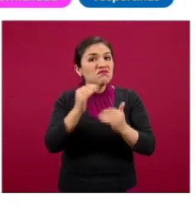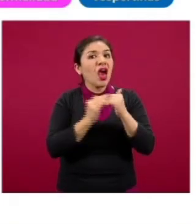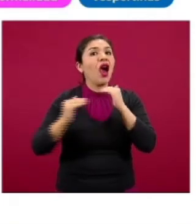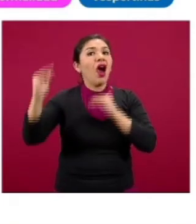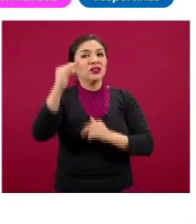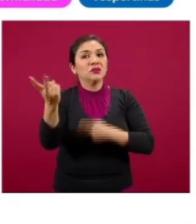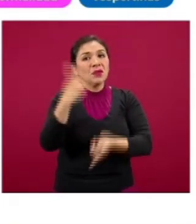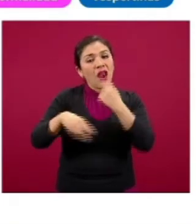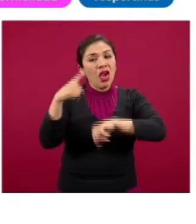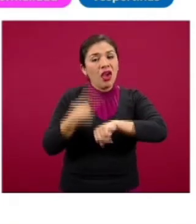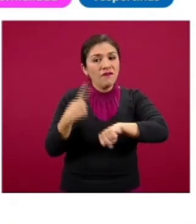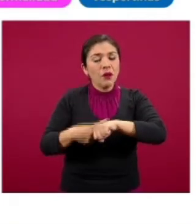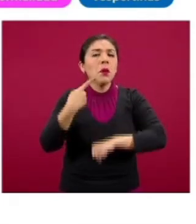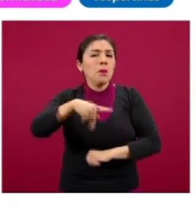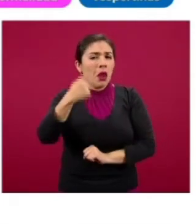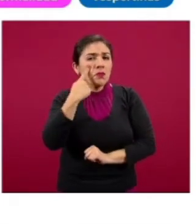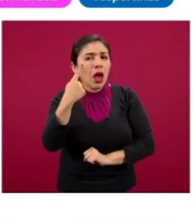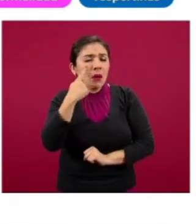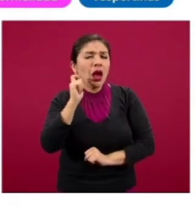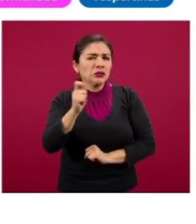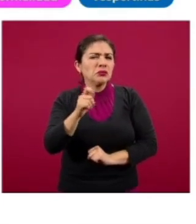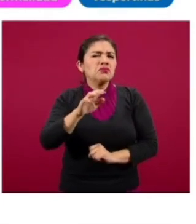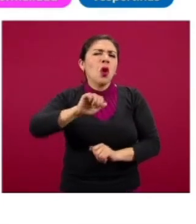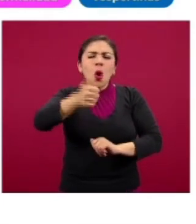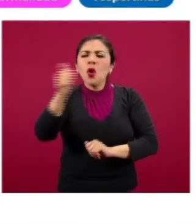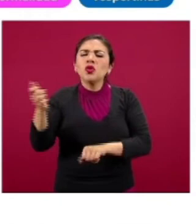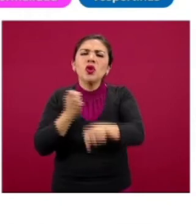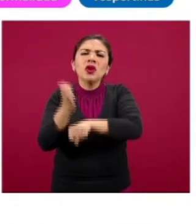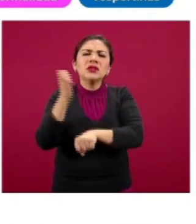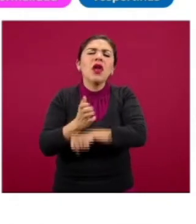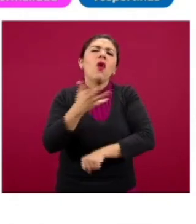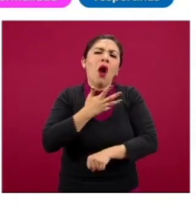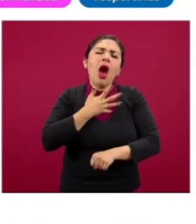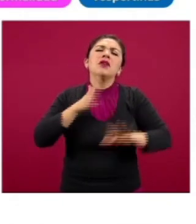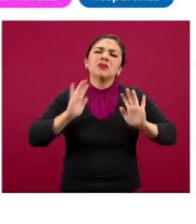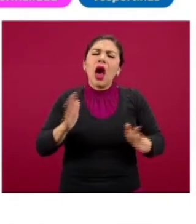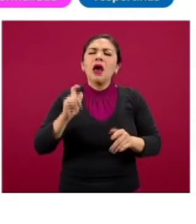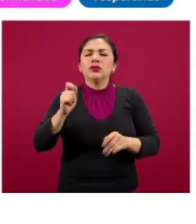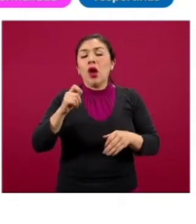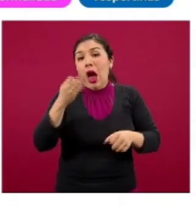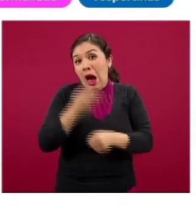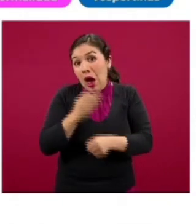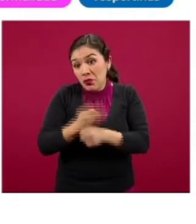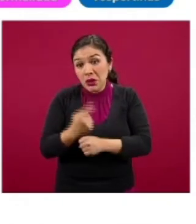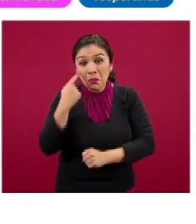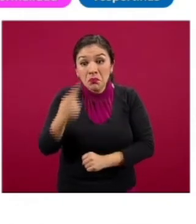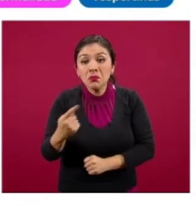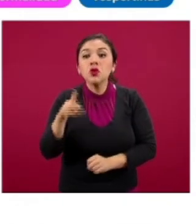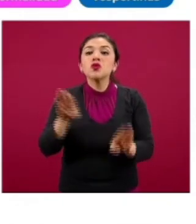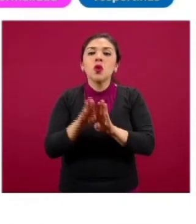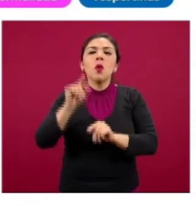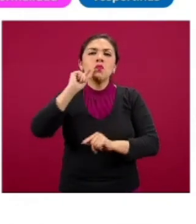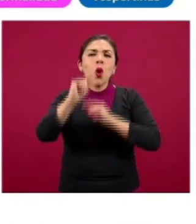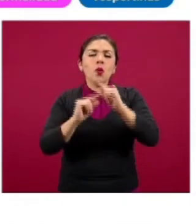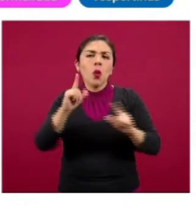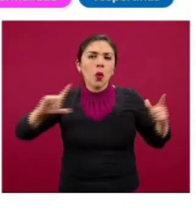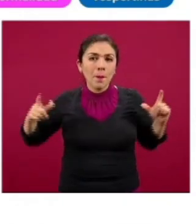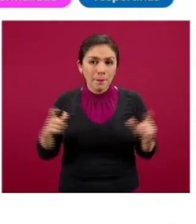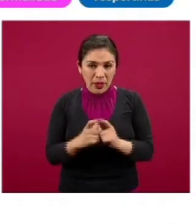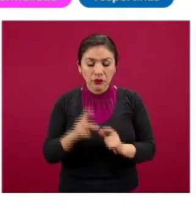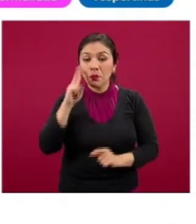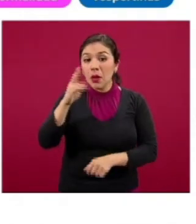alza, pero en general el resto tienen ya hasta el momento una reducción. Vamos a